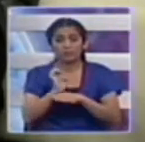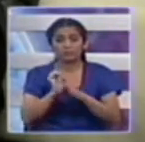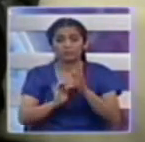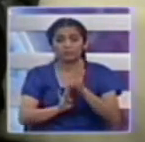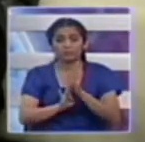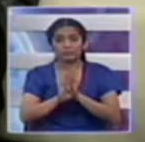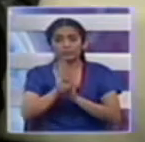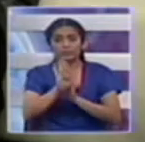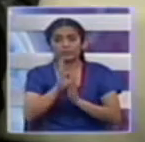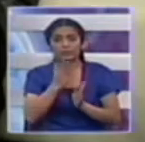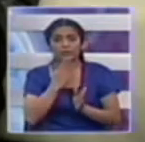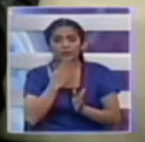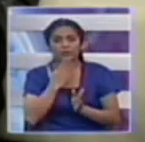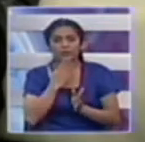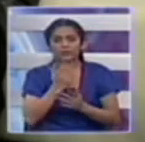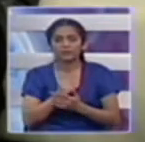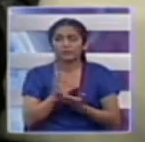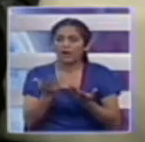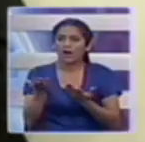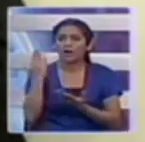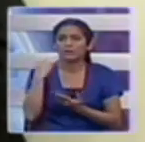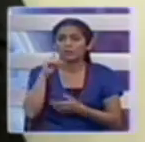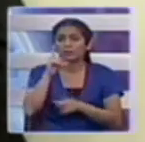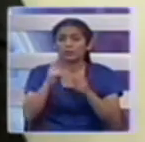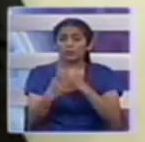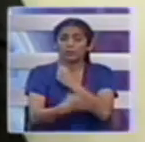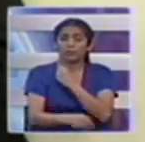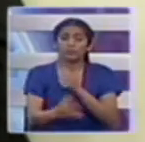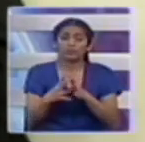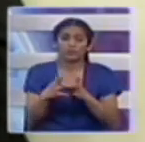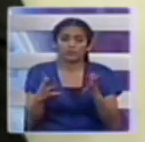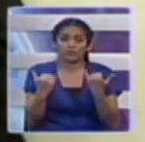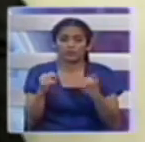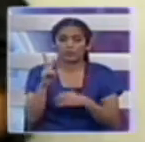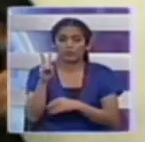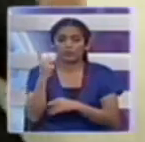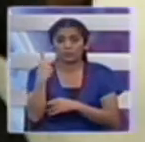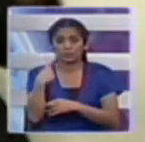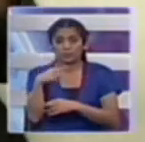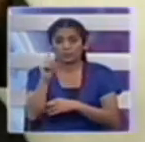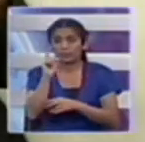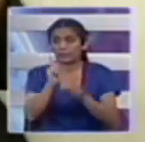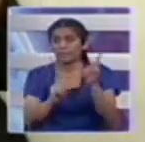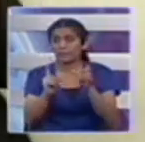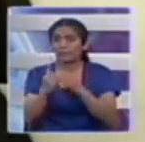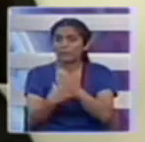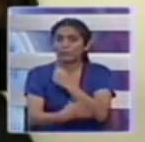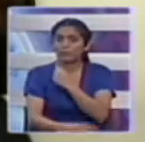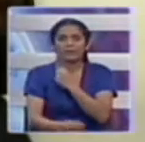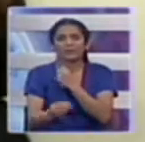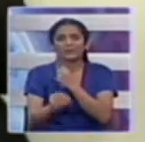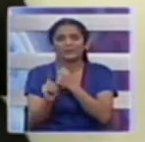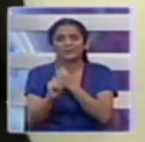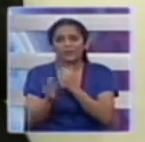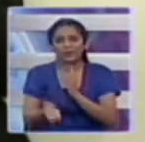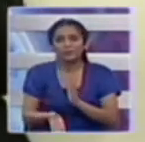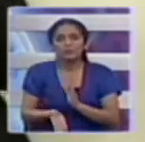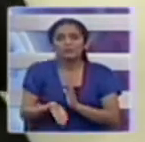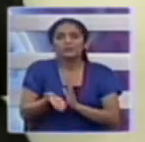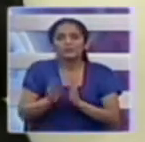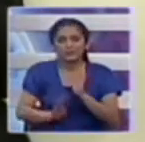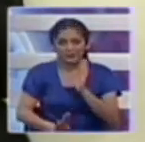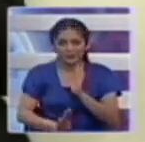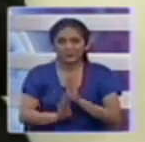de ecuatorianos salieron, por ejemplo, de la pobreza. Hoy, y usted lo sabe muy bien como periodista, el Ecuador tiene una